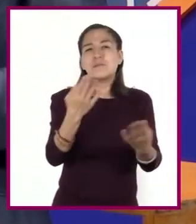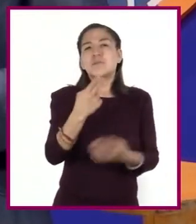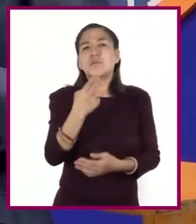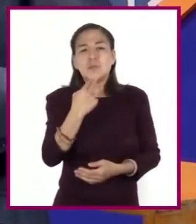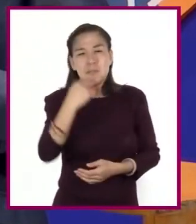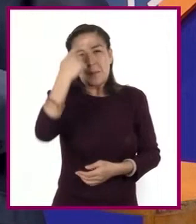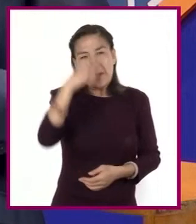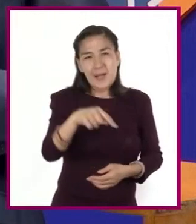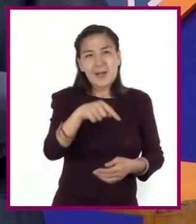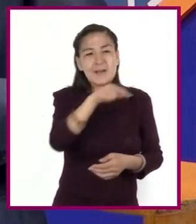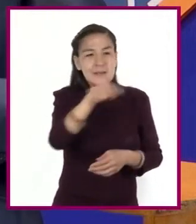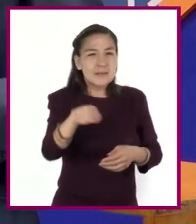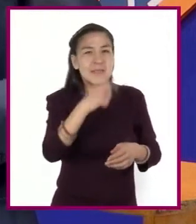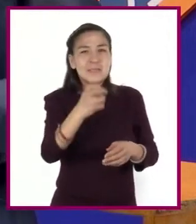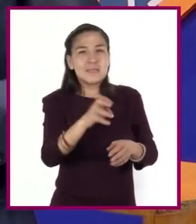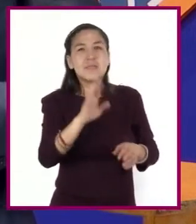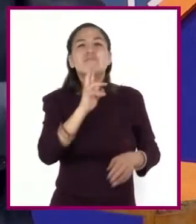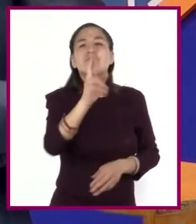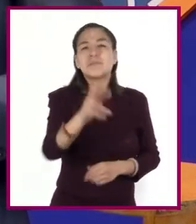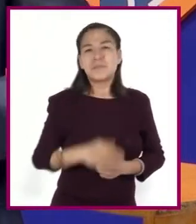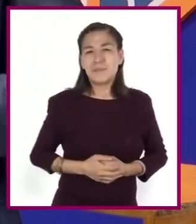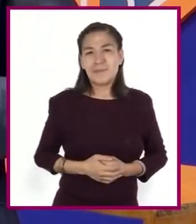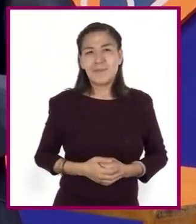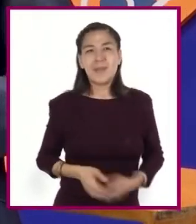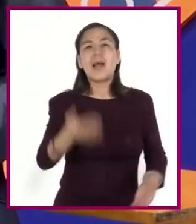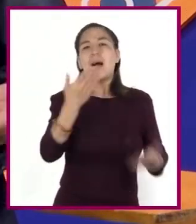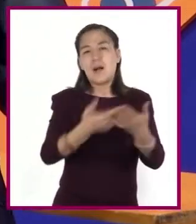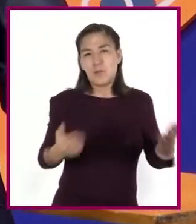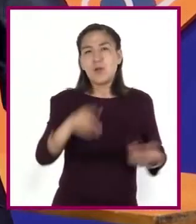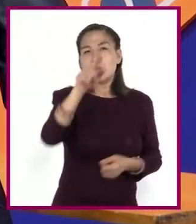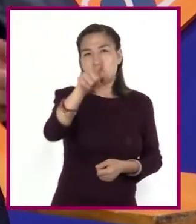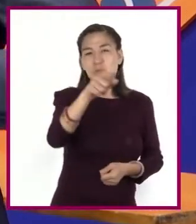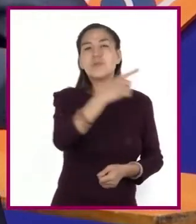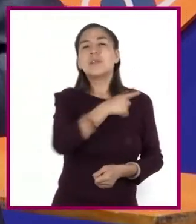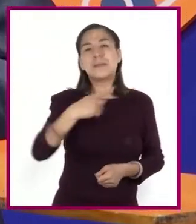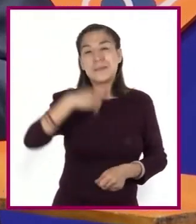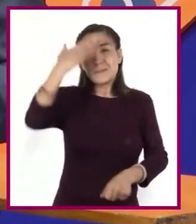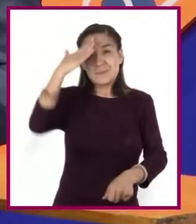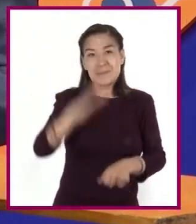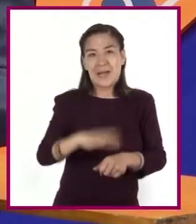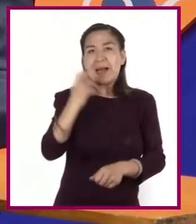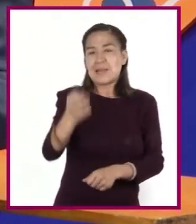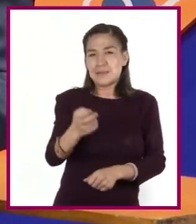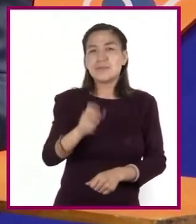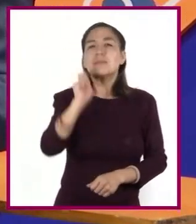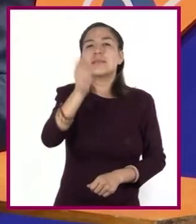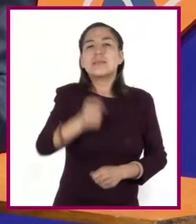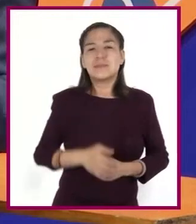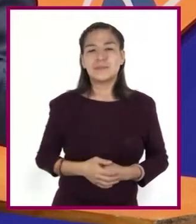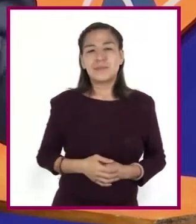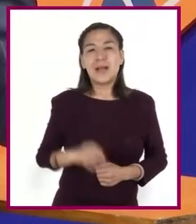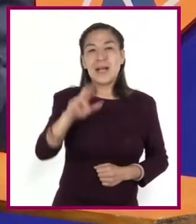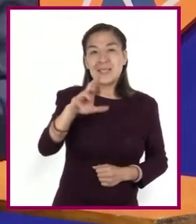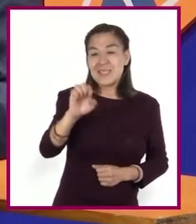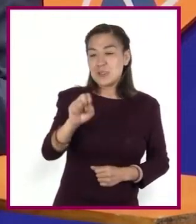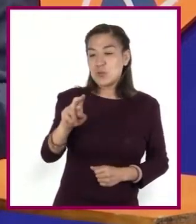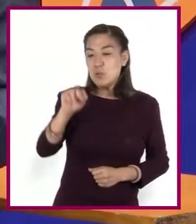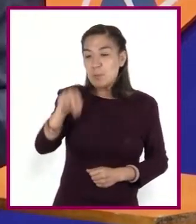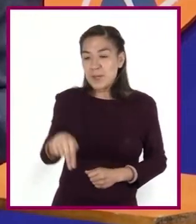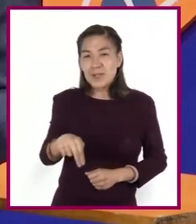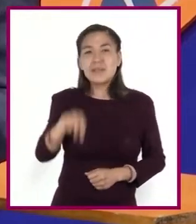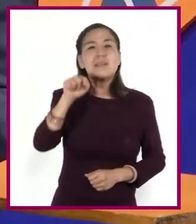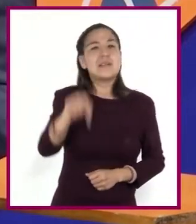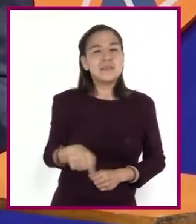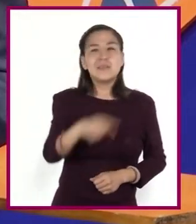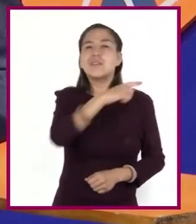resolverlo? Ahora bien, no olviden que el resumen se comenzará con la idea general del texto que tenemos